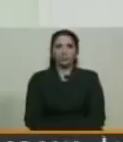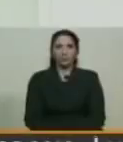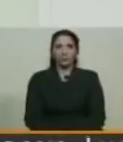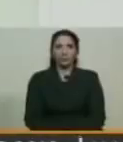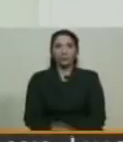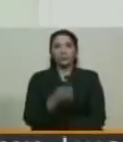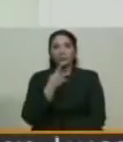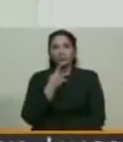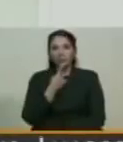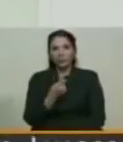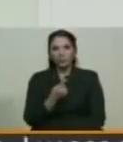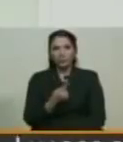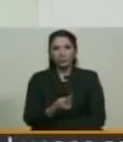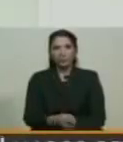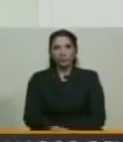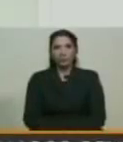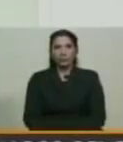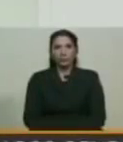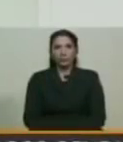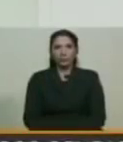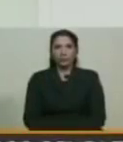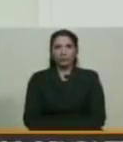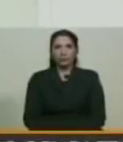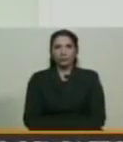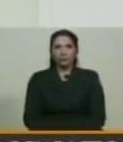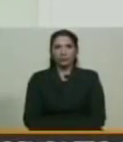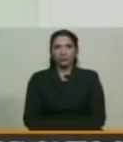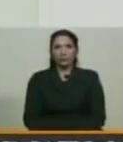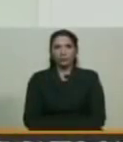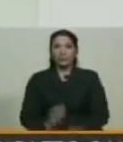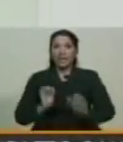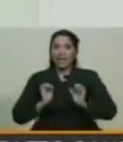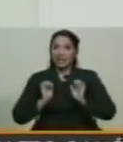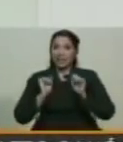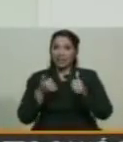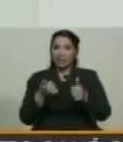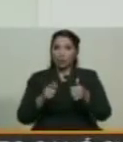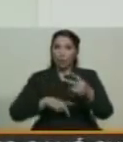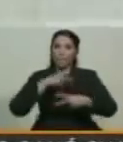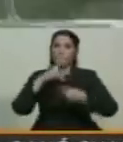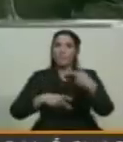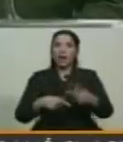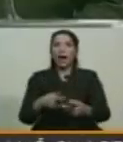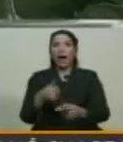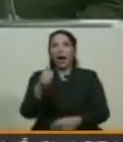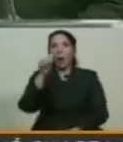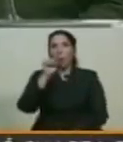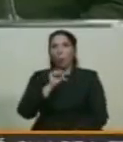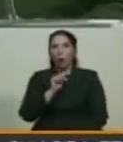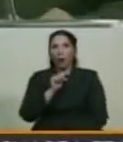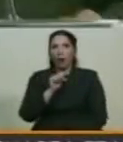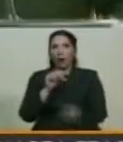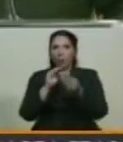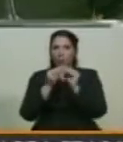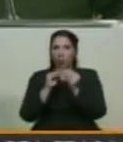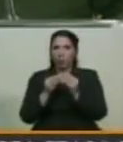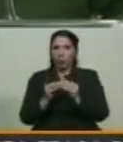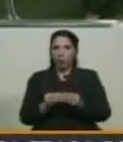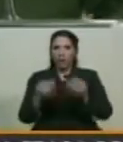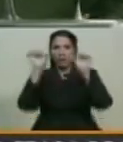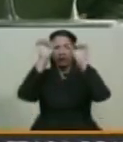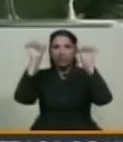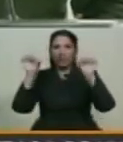decir aquí que, bueno, se dio inicio al plan de aguas para la recuperación del sistema